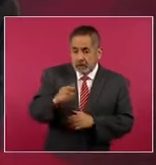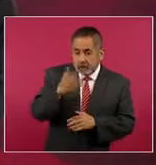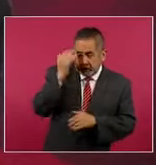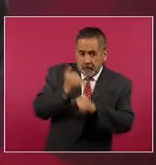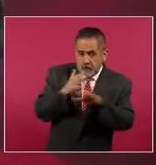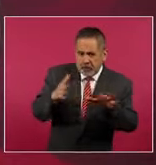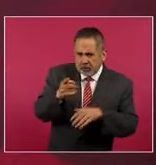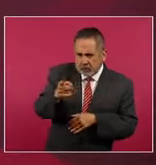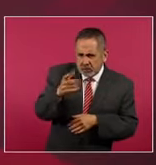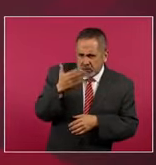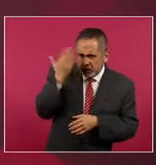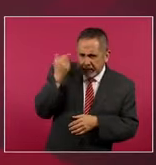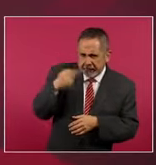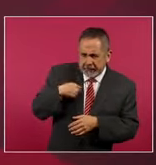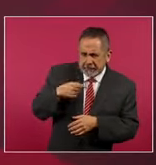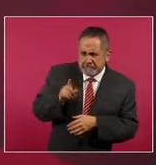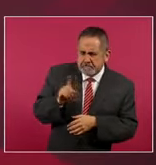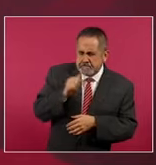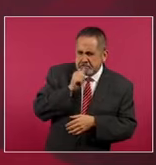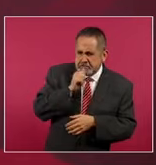eso.